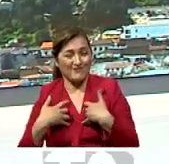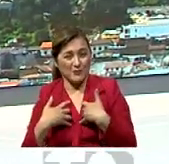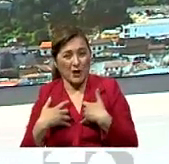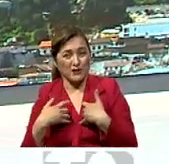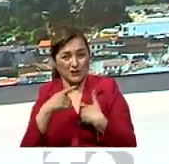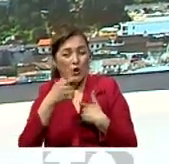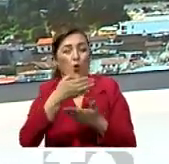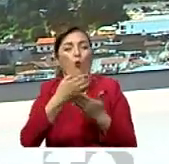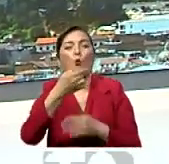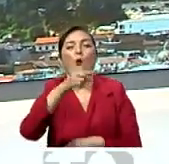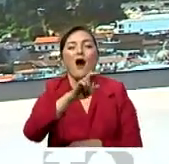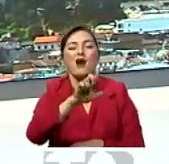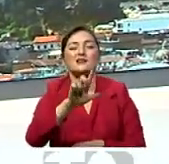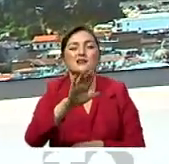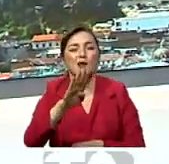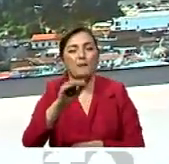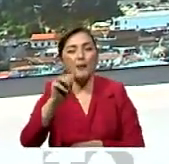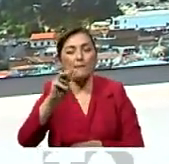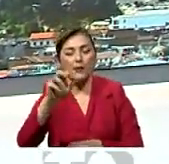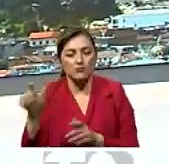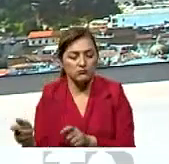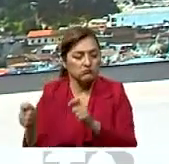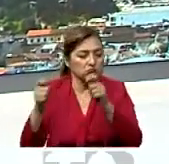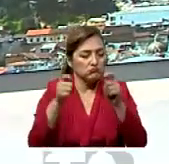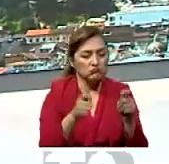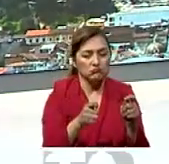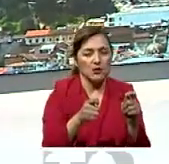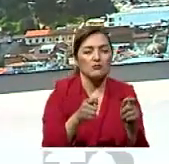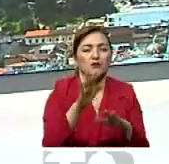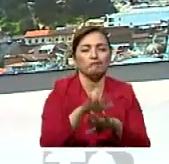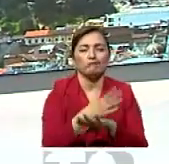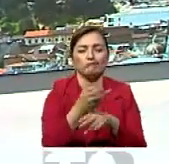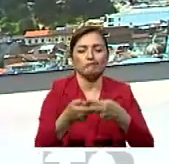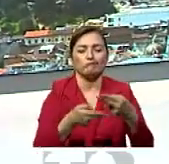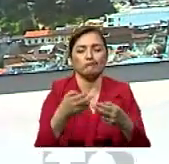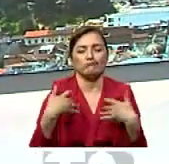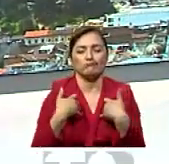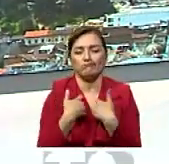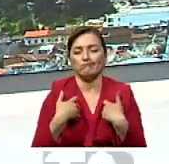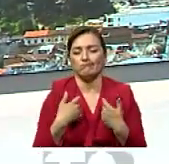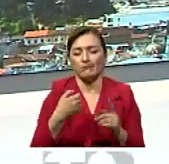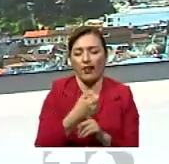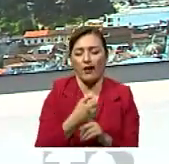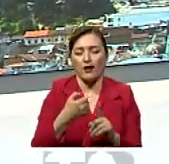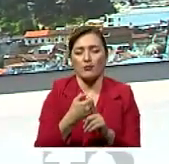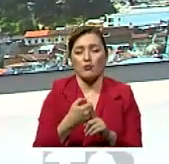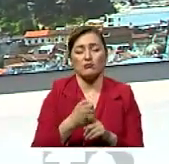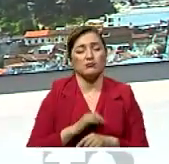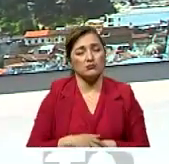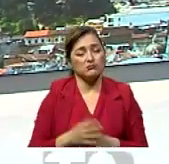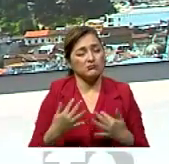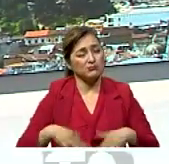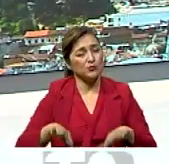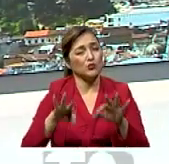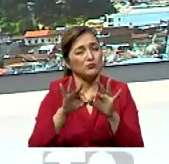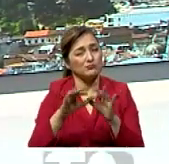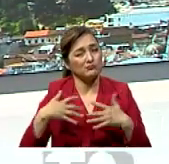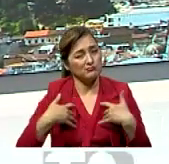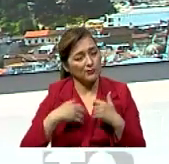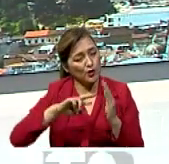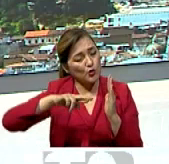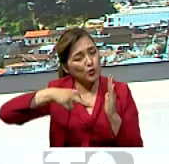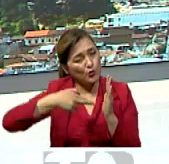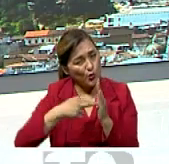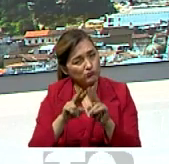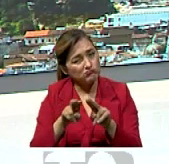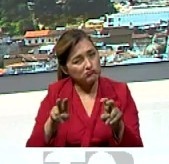Guayabamba, producto de este tráfico y también de maltrato de animales silvestres. Recuerden que cada animal cumple un rol en la naturaleza, que